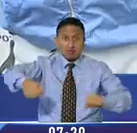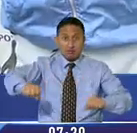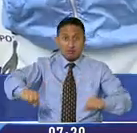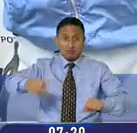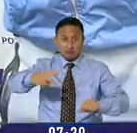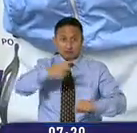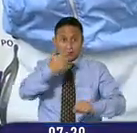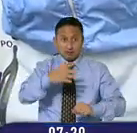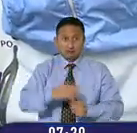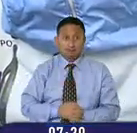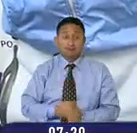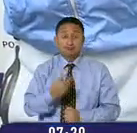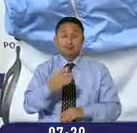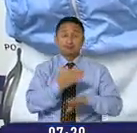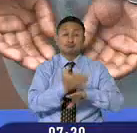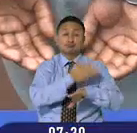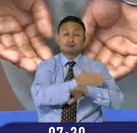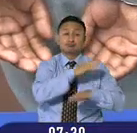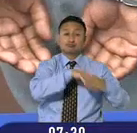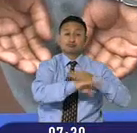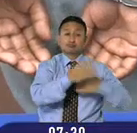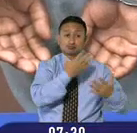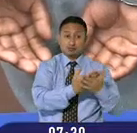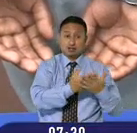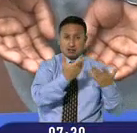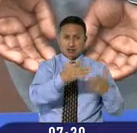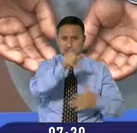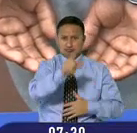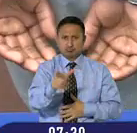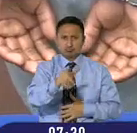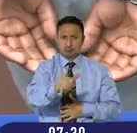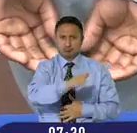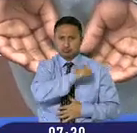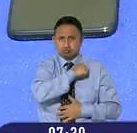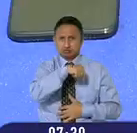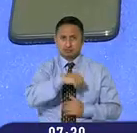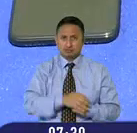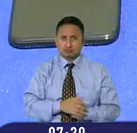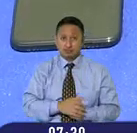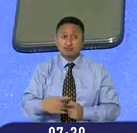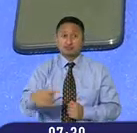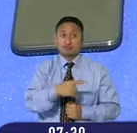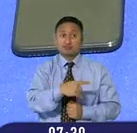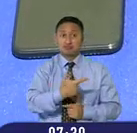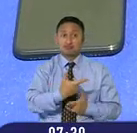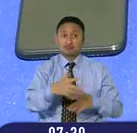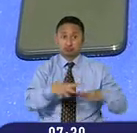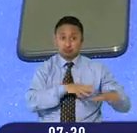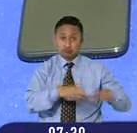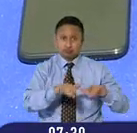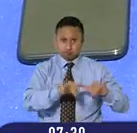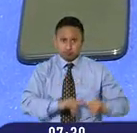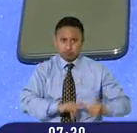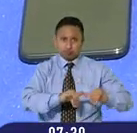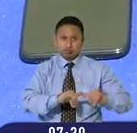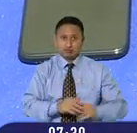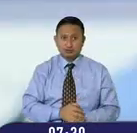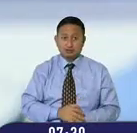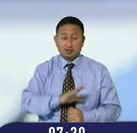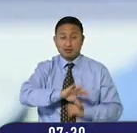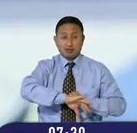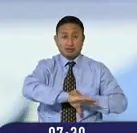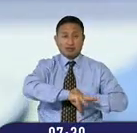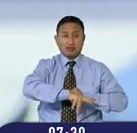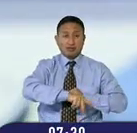2 sujetos cuentan con antecedentes por robo a personas. Al parecer siguen perfeccionando sus acciones en la escuela delictiva, como